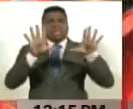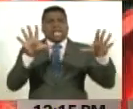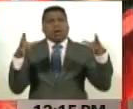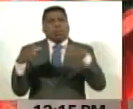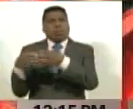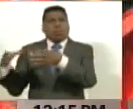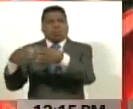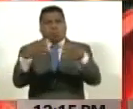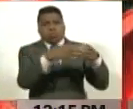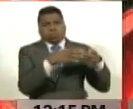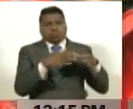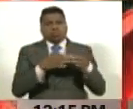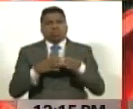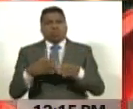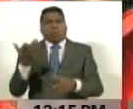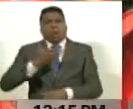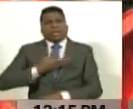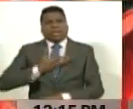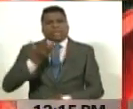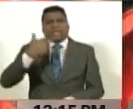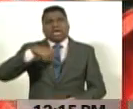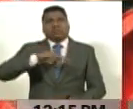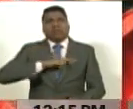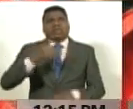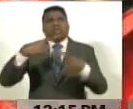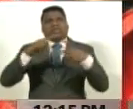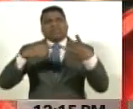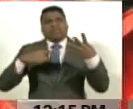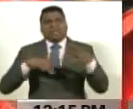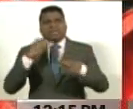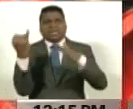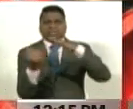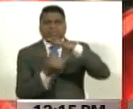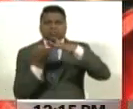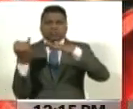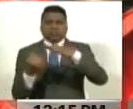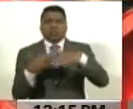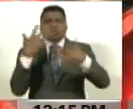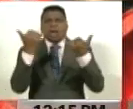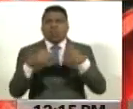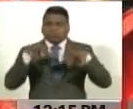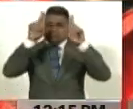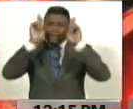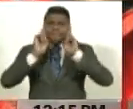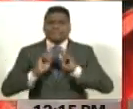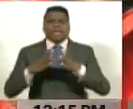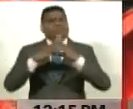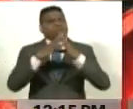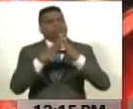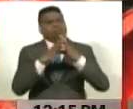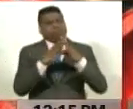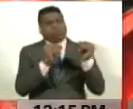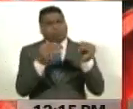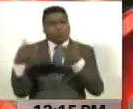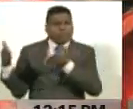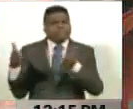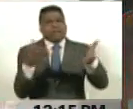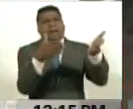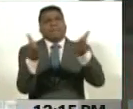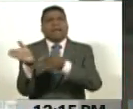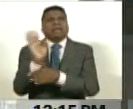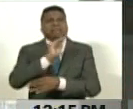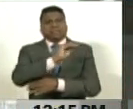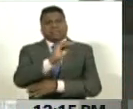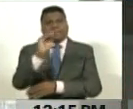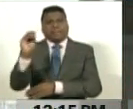del Ministerio de Transporte, de diversas instituciones, los cuales están limpiando las vías, están socorriendo,